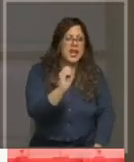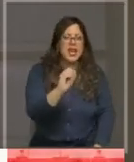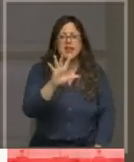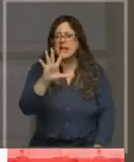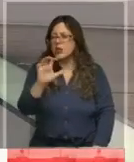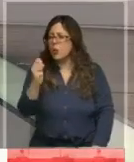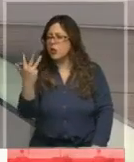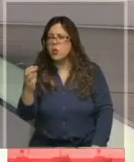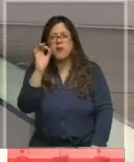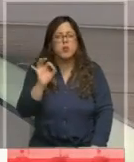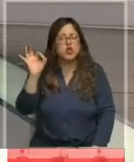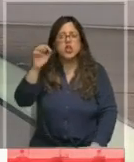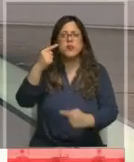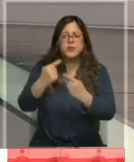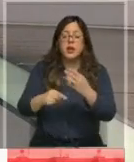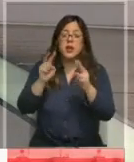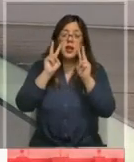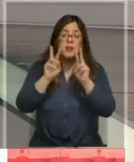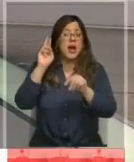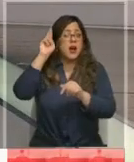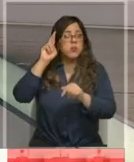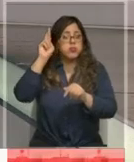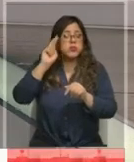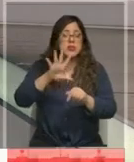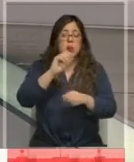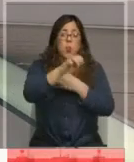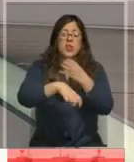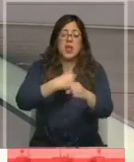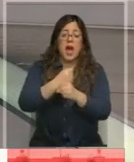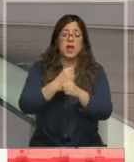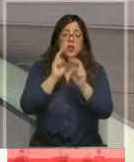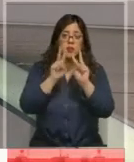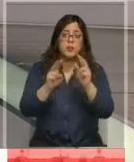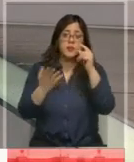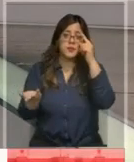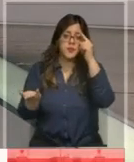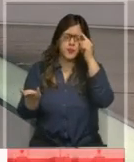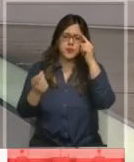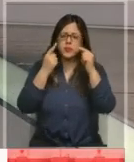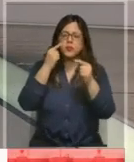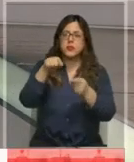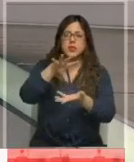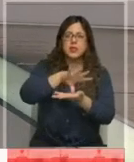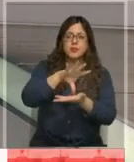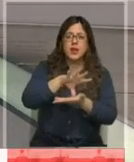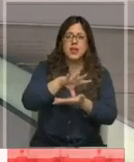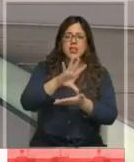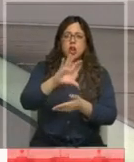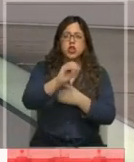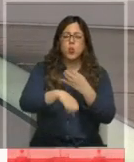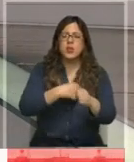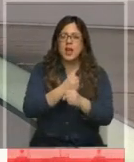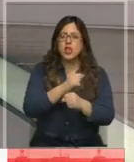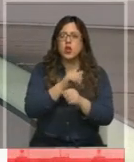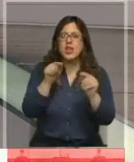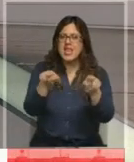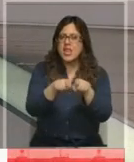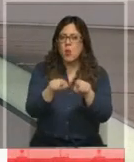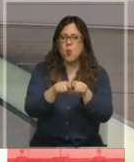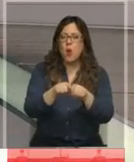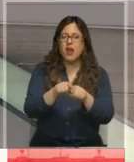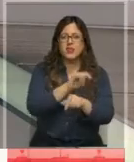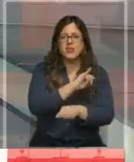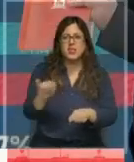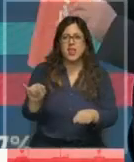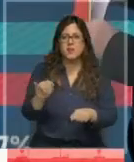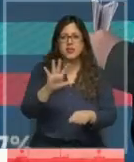parejo todo. Mira, conmemoración de los 50 años, revisemos estas cifras rápidamente. Sí, el país estará un poco los 50 años, igual que siempre, 56, o sea,